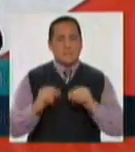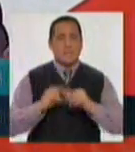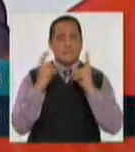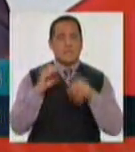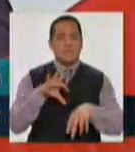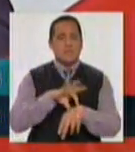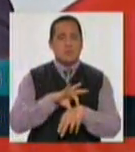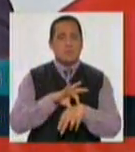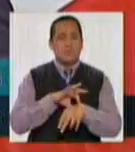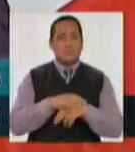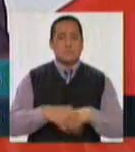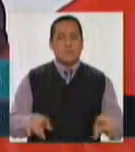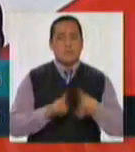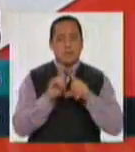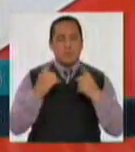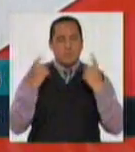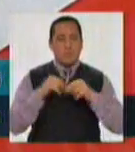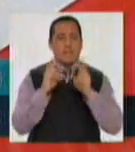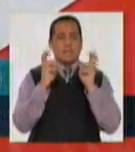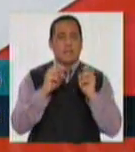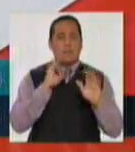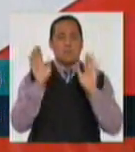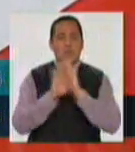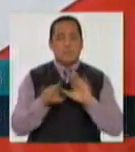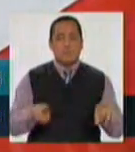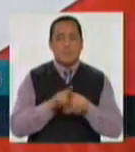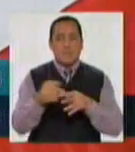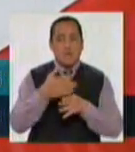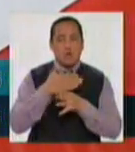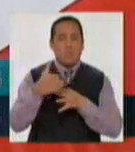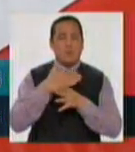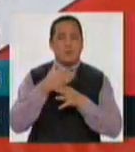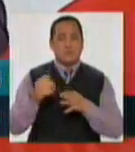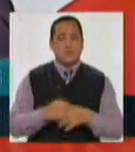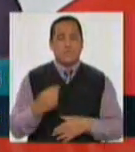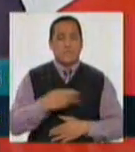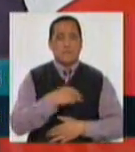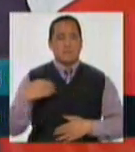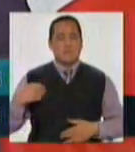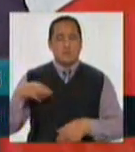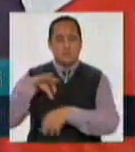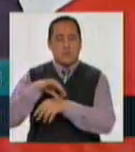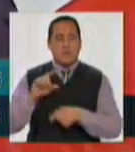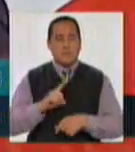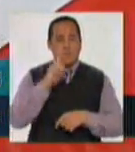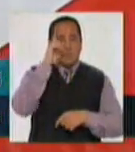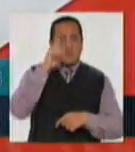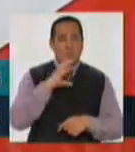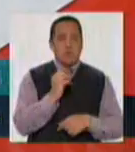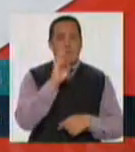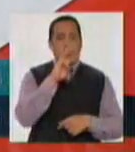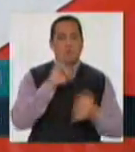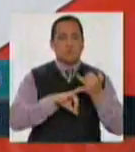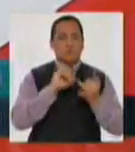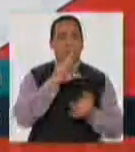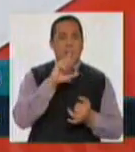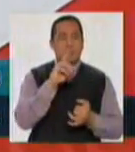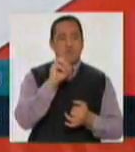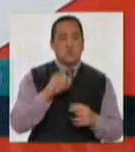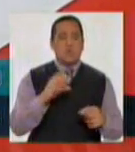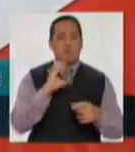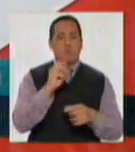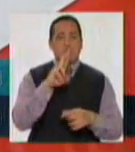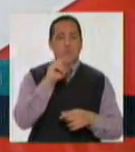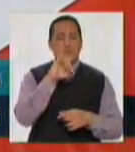salud, como es el caso de la cooperación entre el Ministerio de Salud y la Fundación Osvaldo Cruz y el